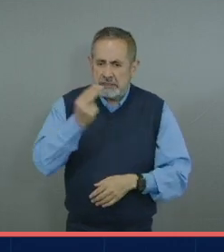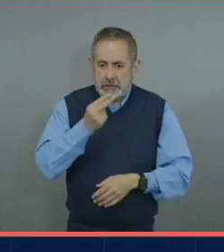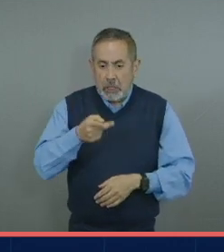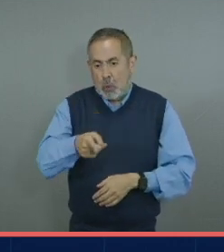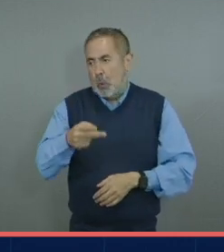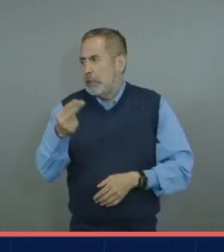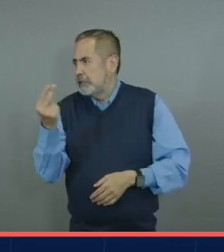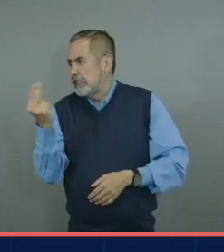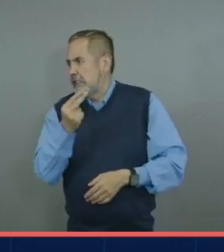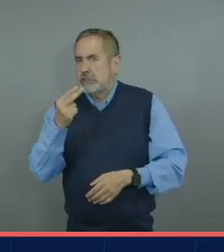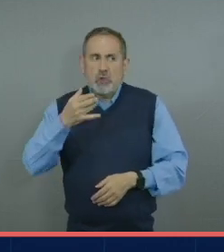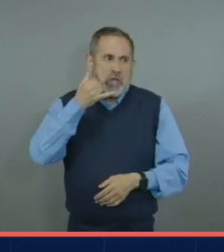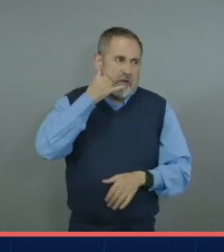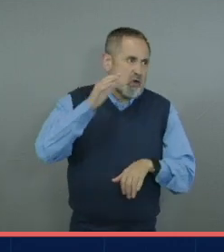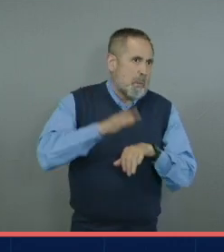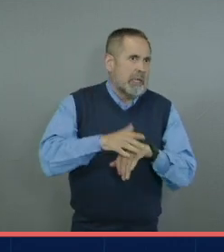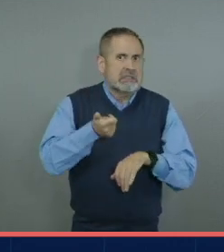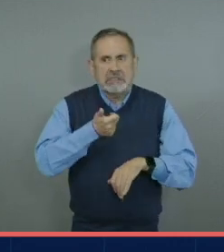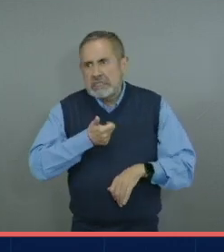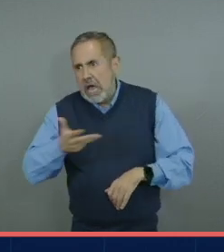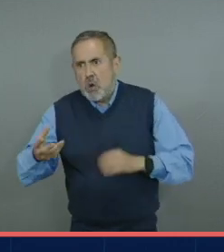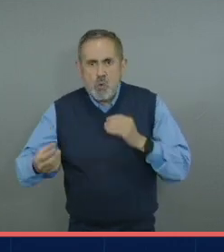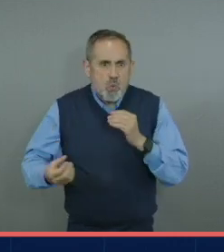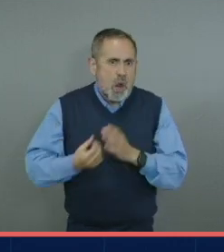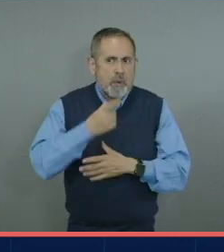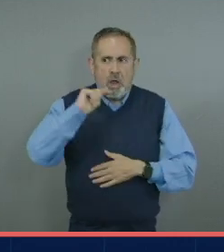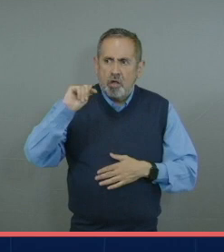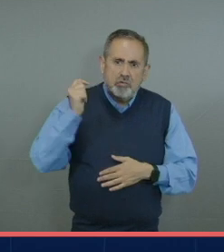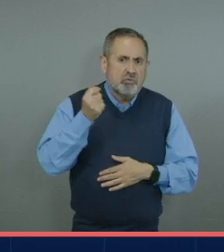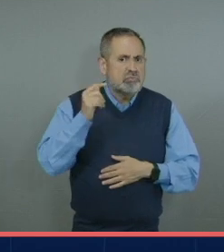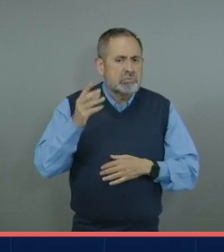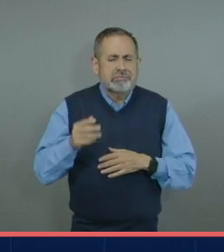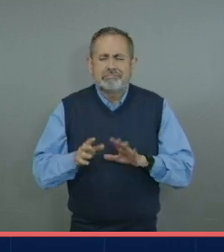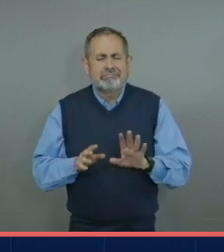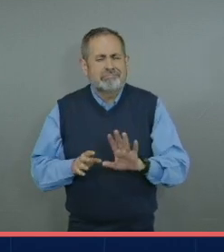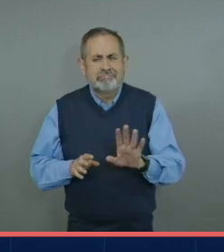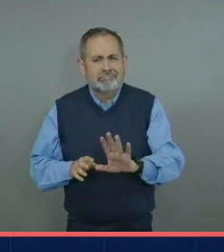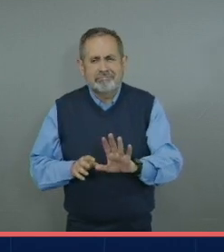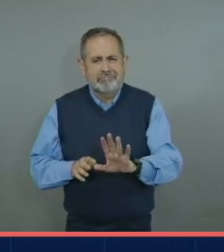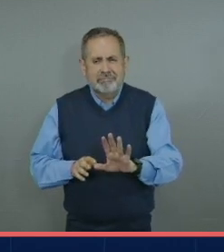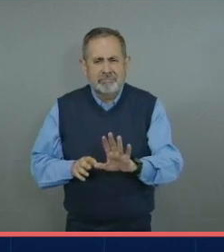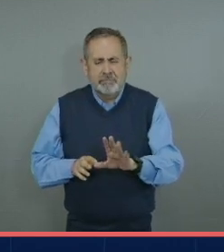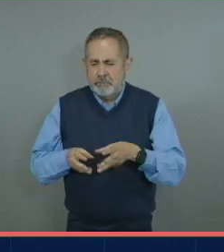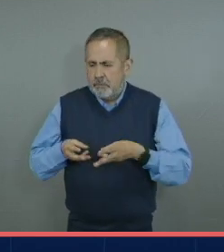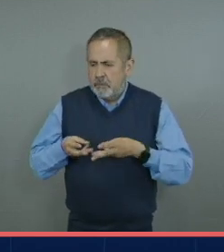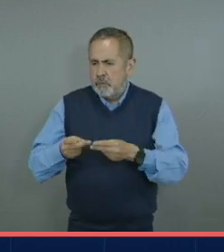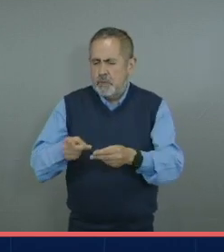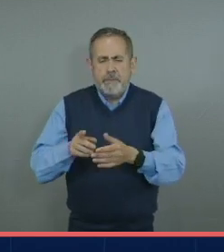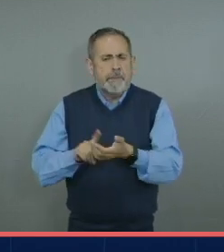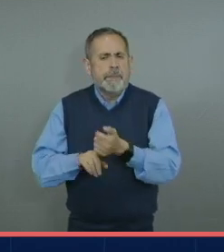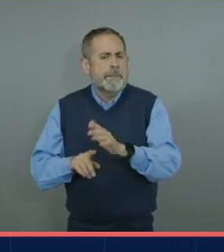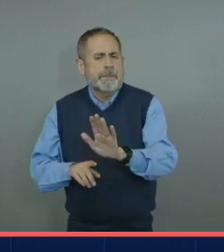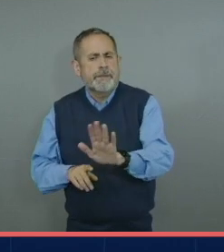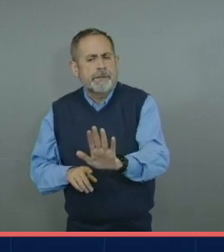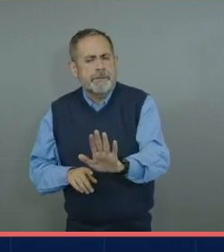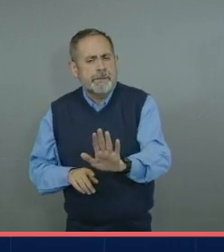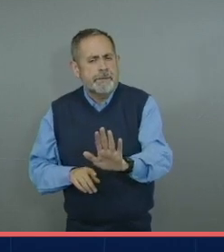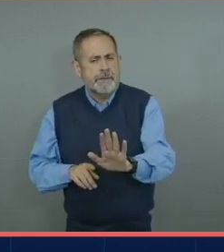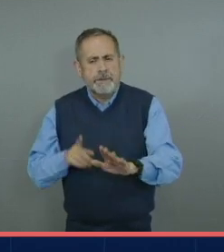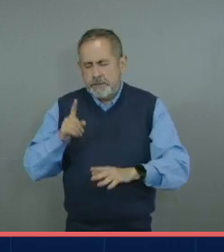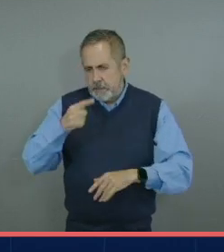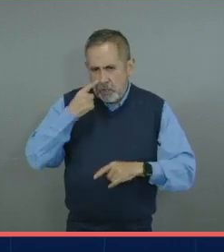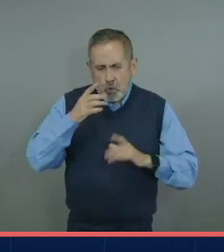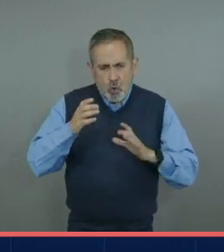gastos innecesarios. Lo más nuevo en tecnología, la ropa más cara, vendrá cuando ya aprendas a invertir y a darte tus gustos.